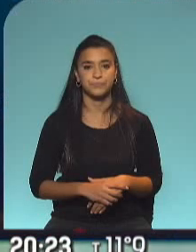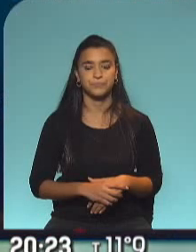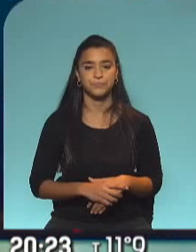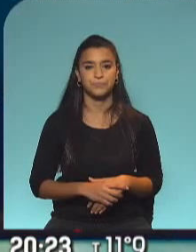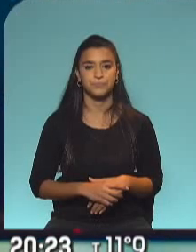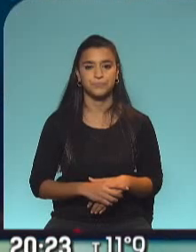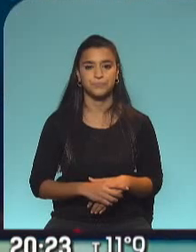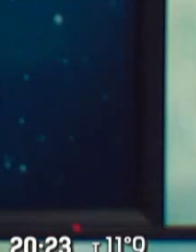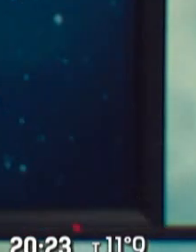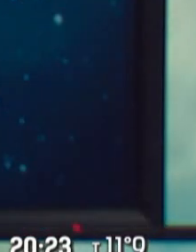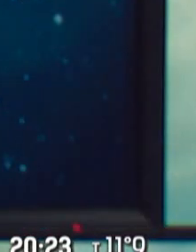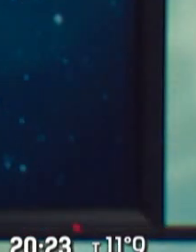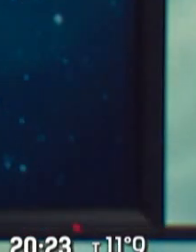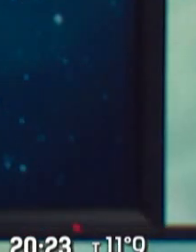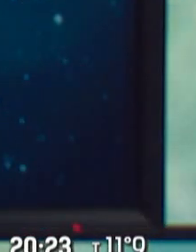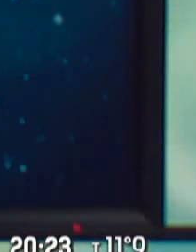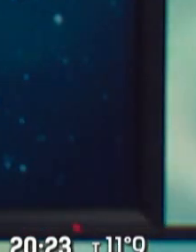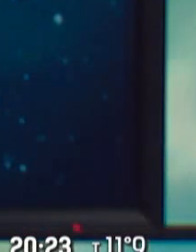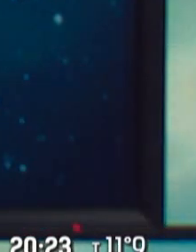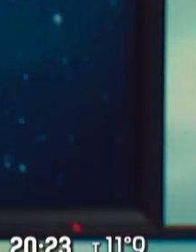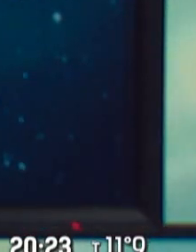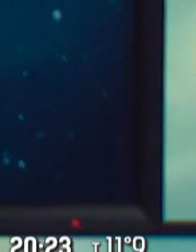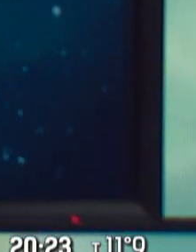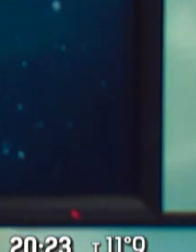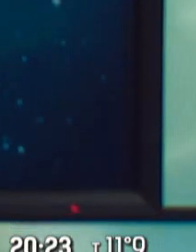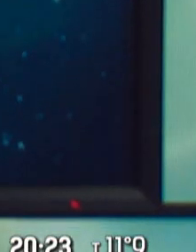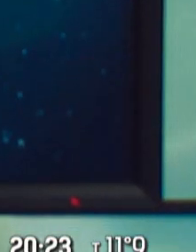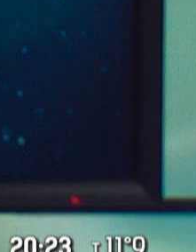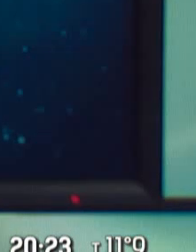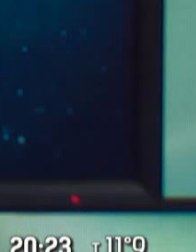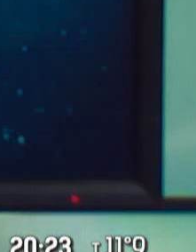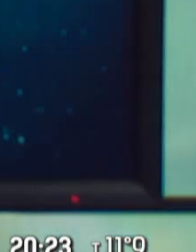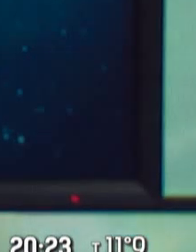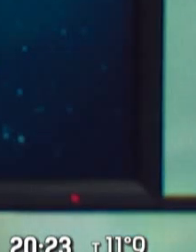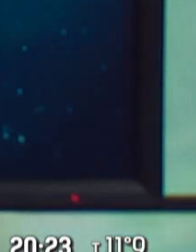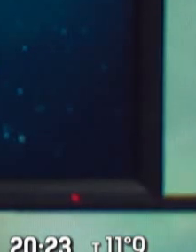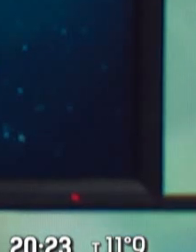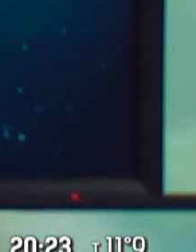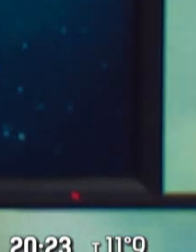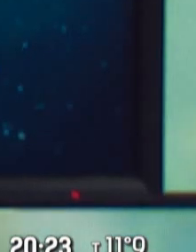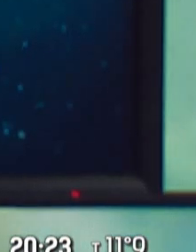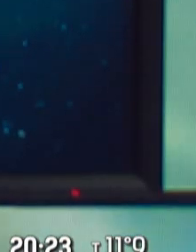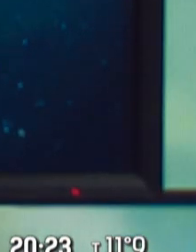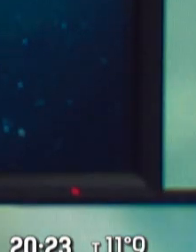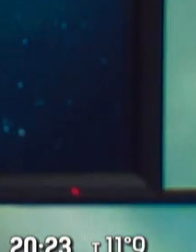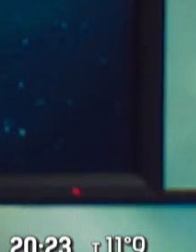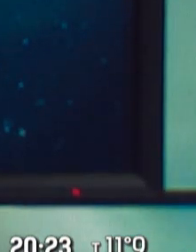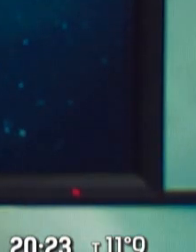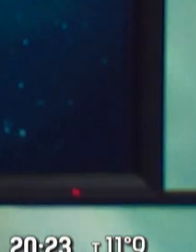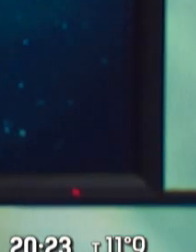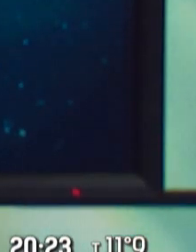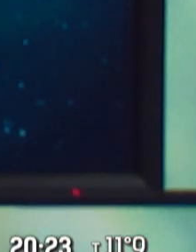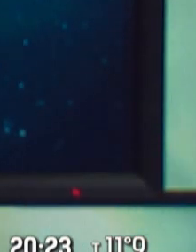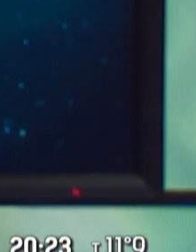Achille Oliva nos va a traer un enfoque interesante, quizás nos haga pensar que lo que está tan enquistado en nuestro